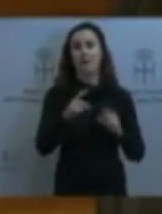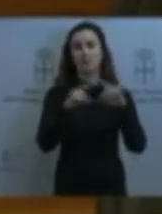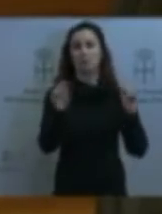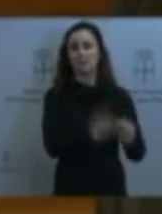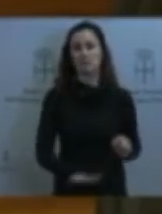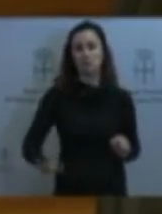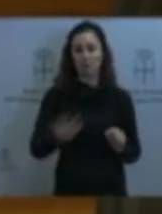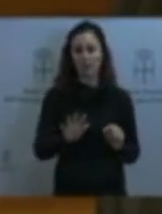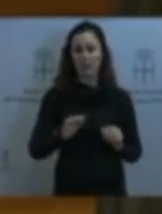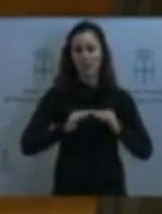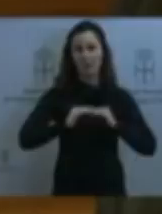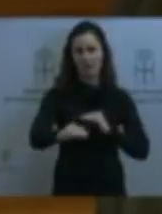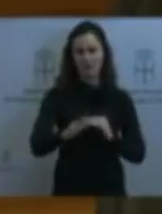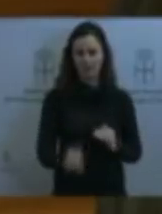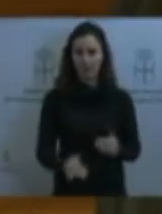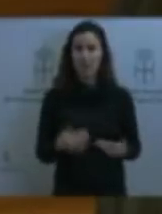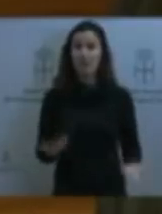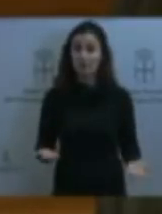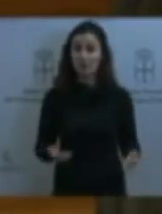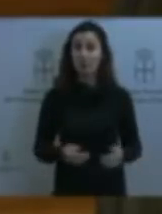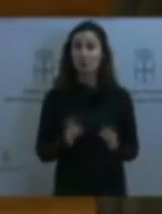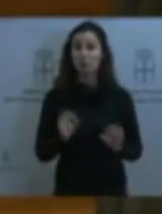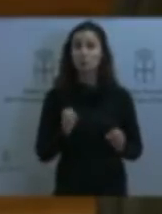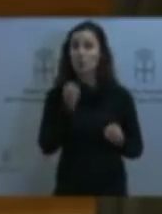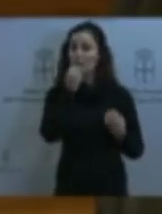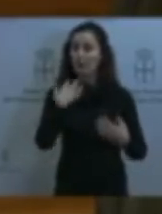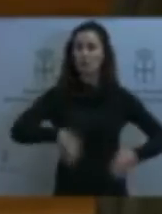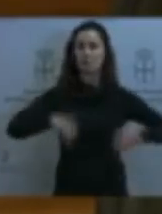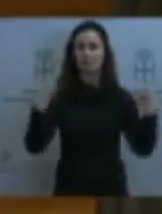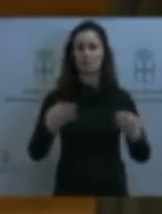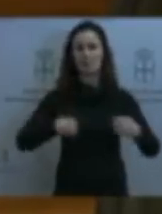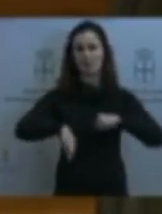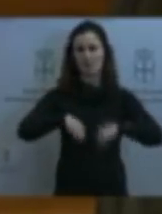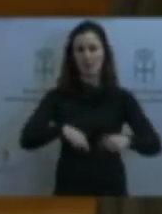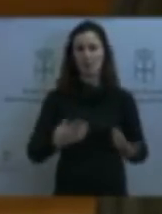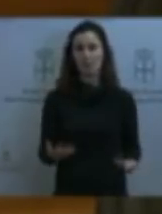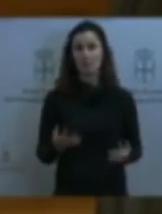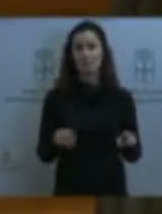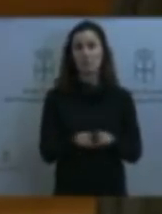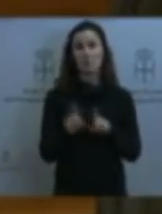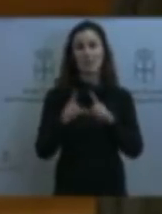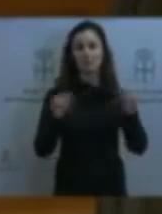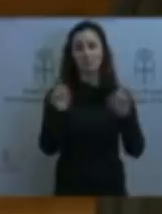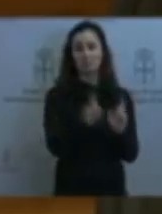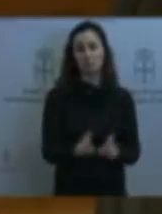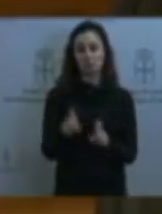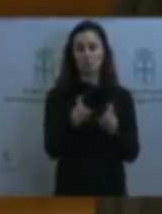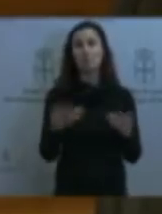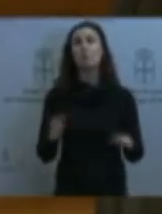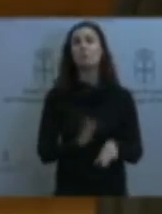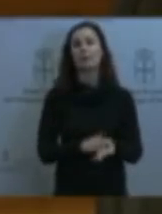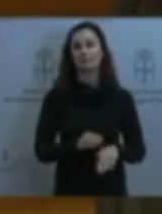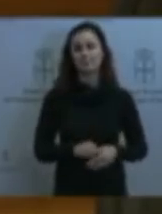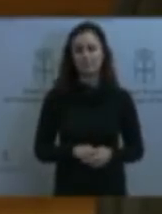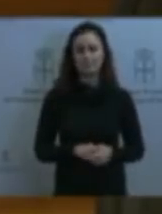Porque es una mejora de la seguridad vial, como se está haciendo en otros sitios. ¿Y sabe usted por qué? ¿Por qué? Porque además hay